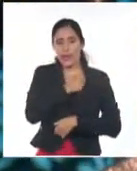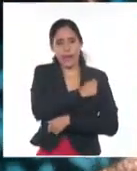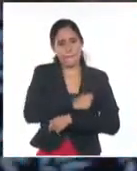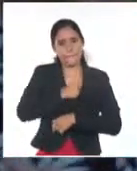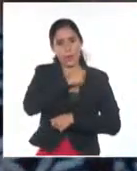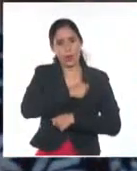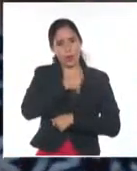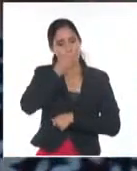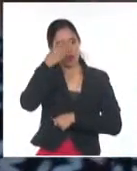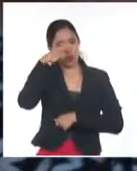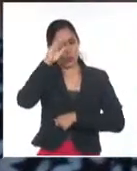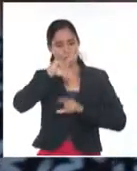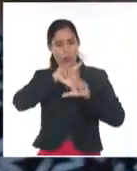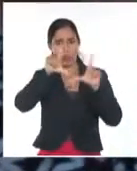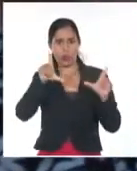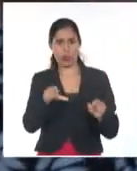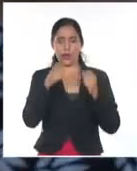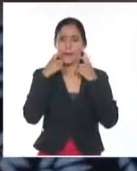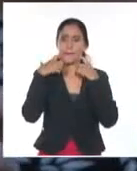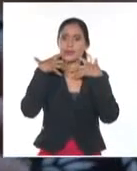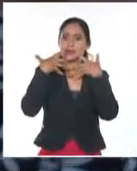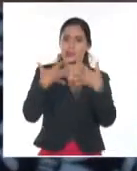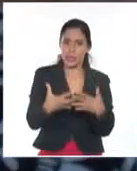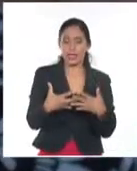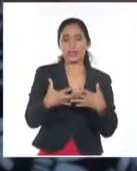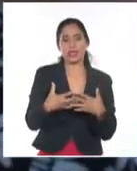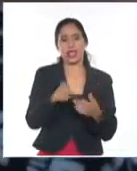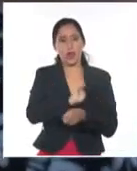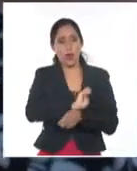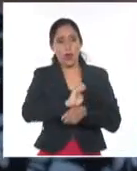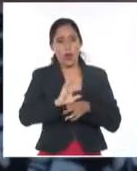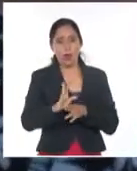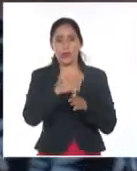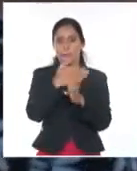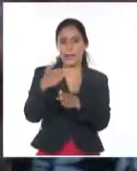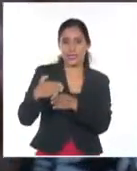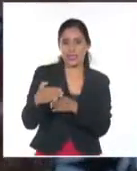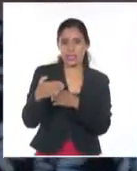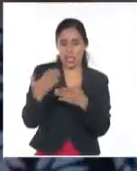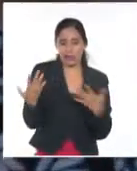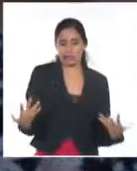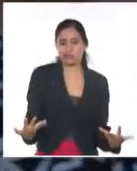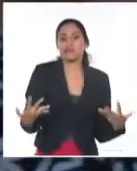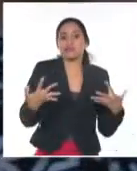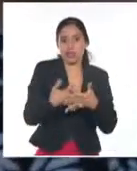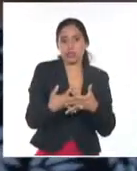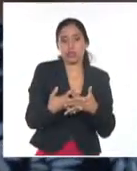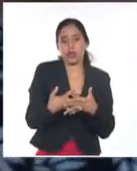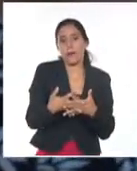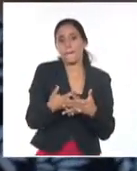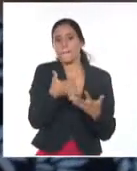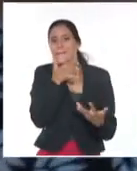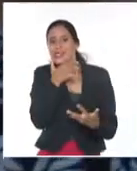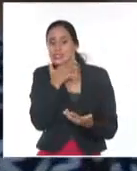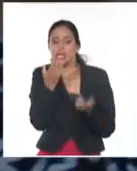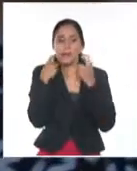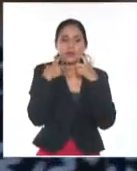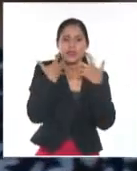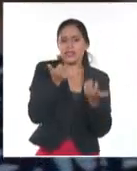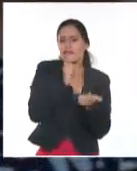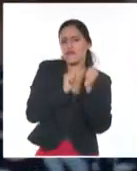una aura muy parecida, entonces la conexión, la atención, la escucha